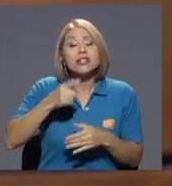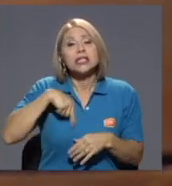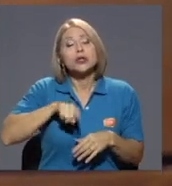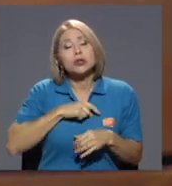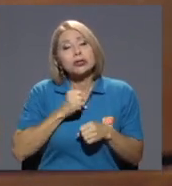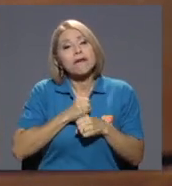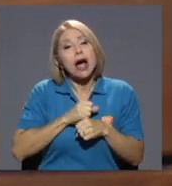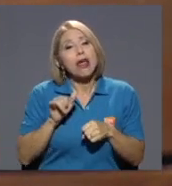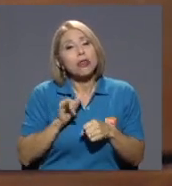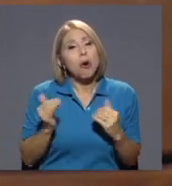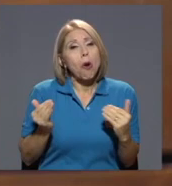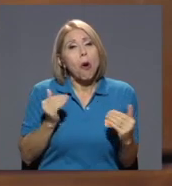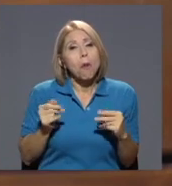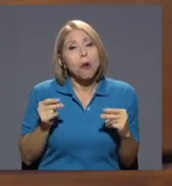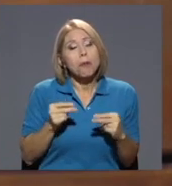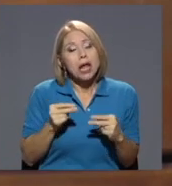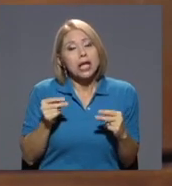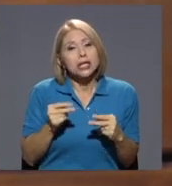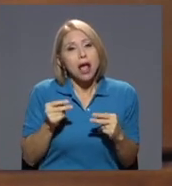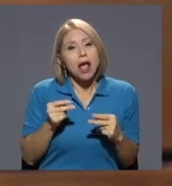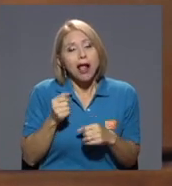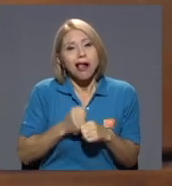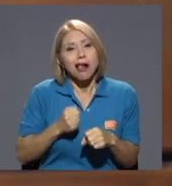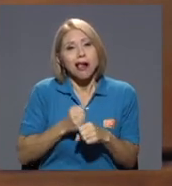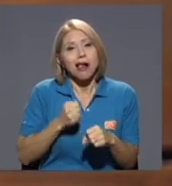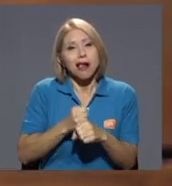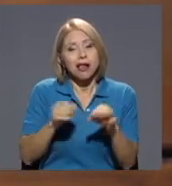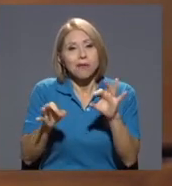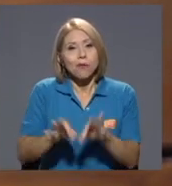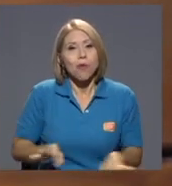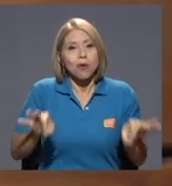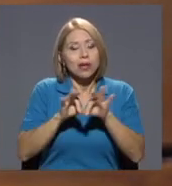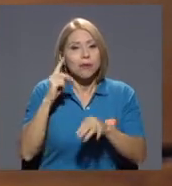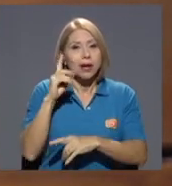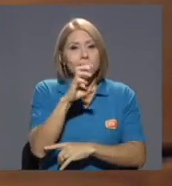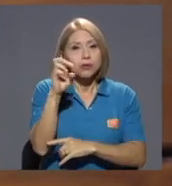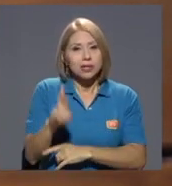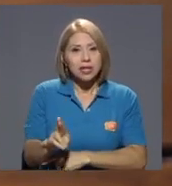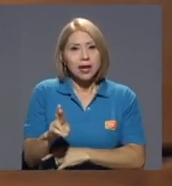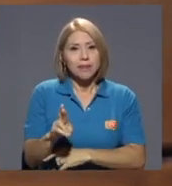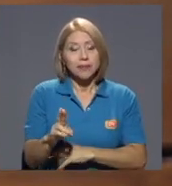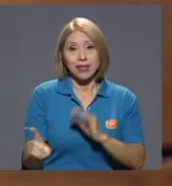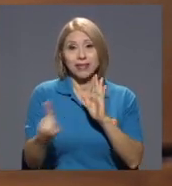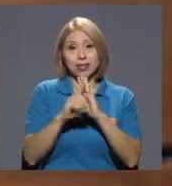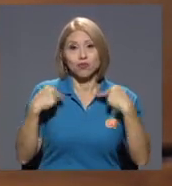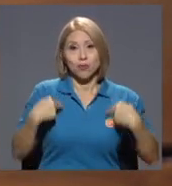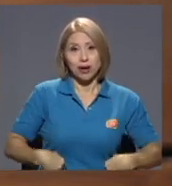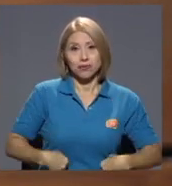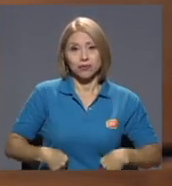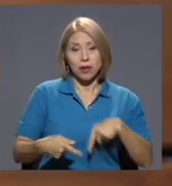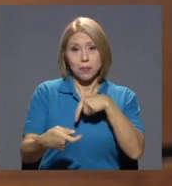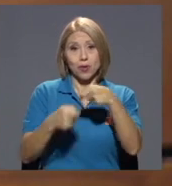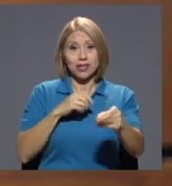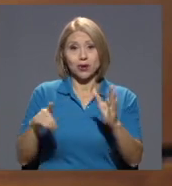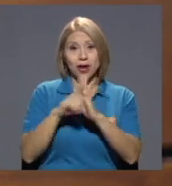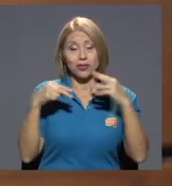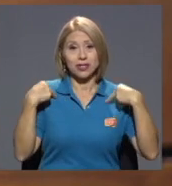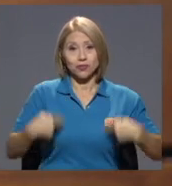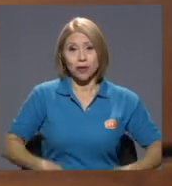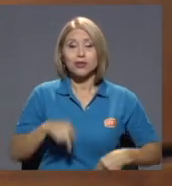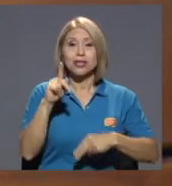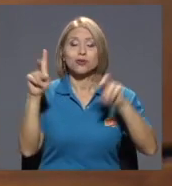trabajo importante para el polo gonzález el tema de los derechos humanos la violación a los derechos humanos es un tema país